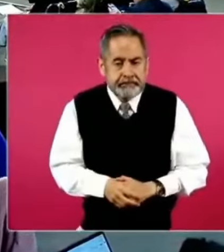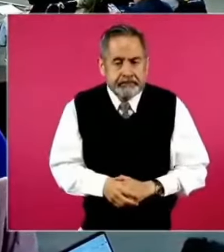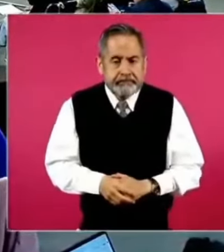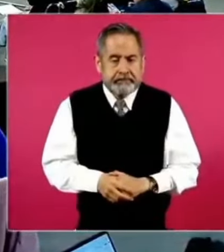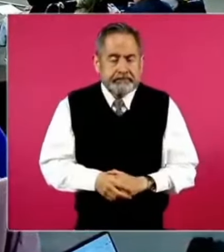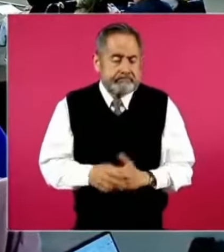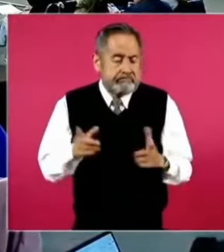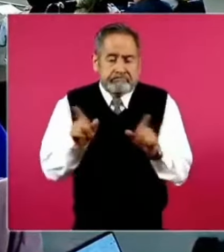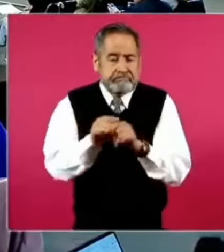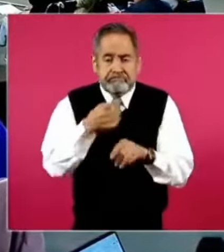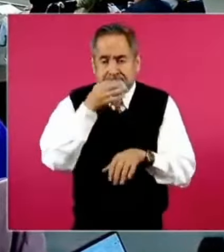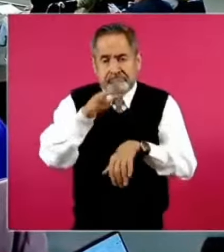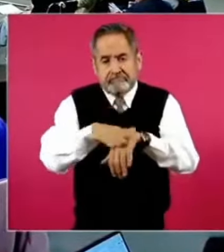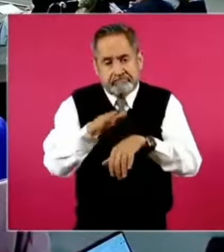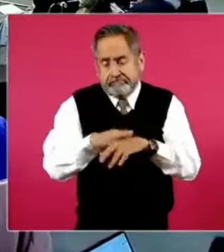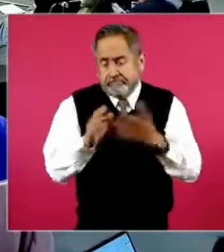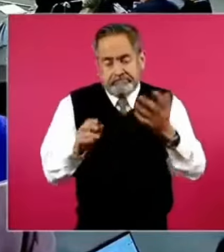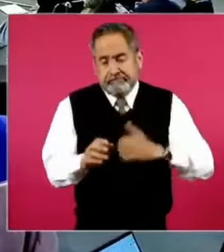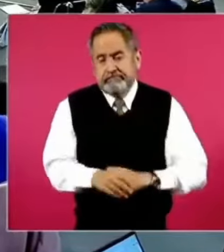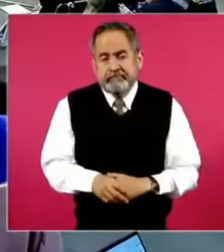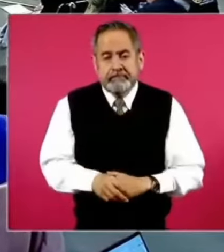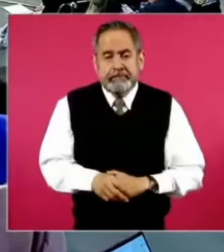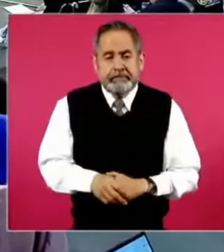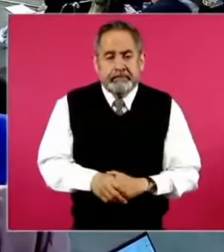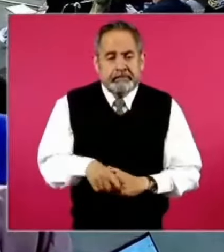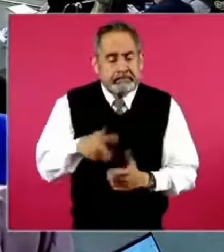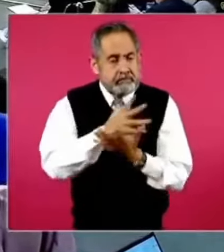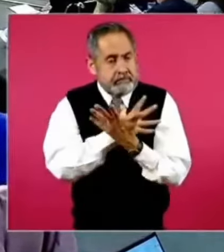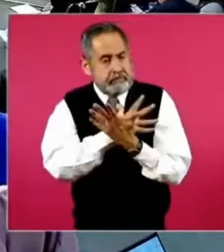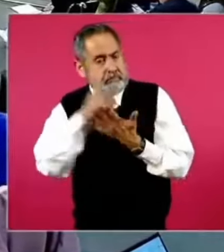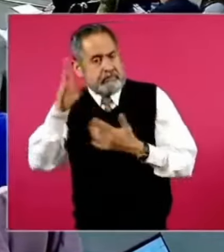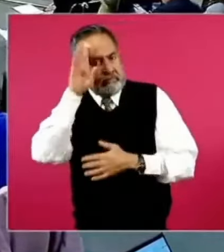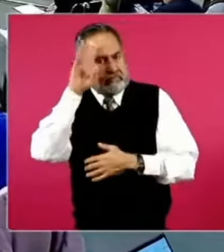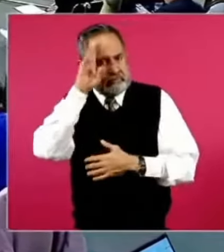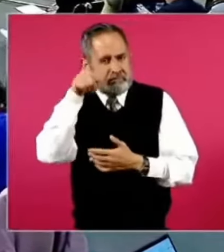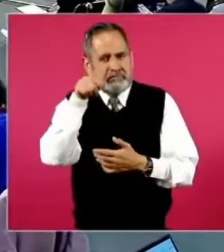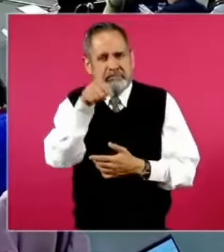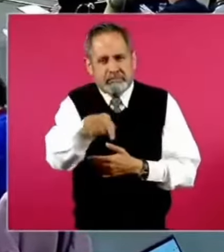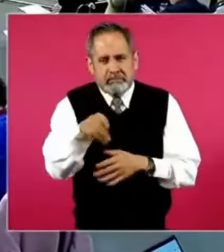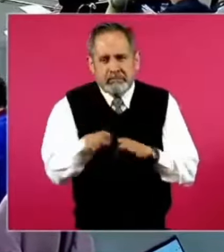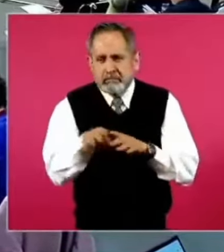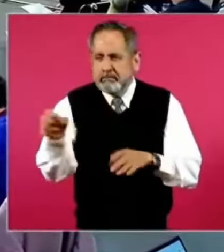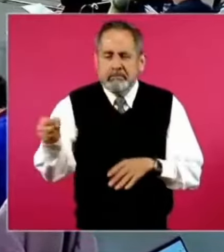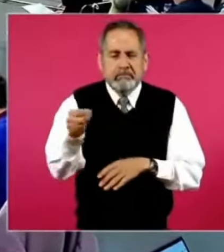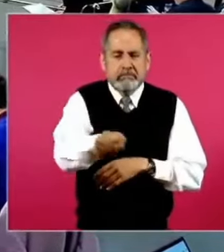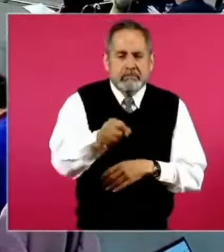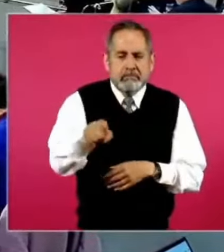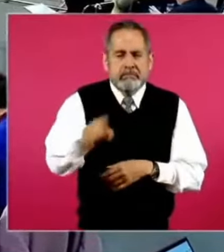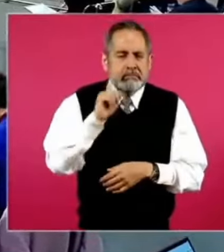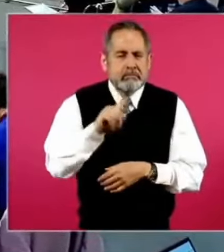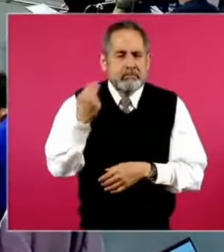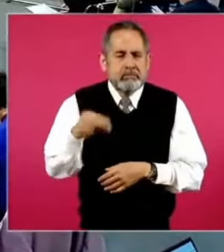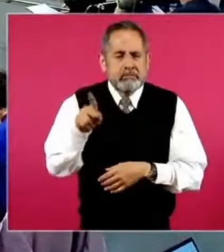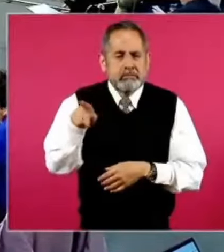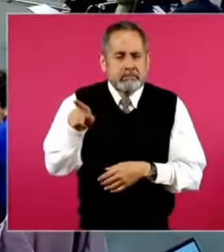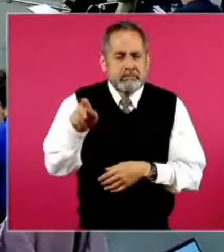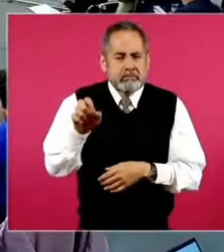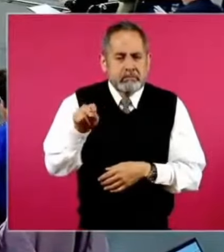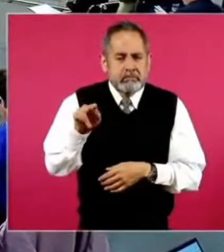Simple y llanamente nos parece un exceso en el que se ha visto sometida el caso de Kenny